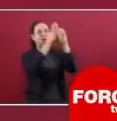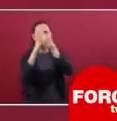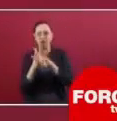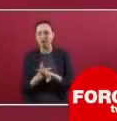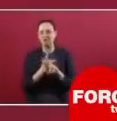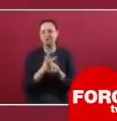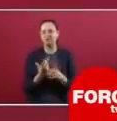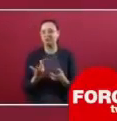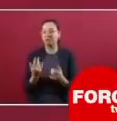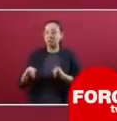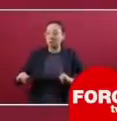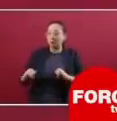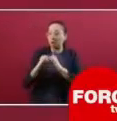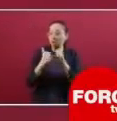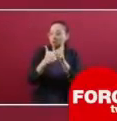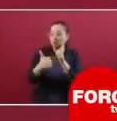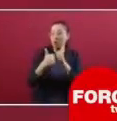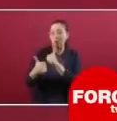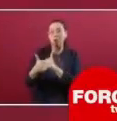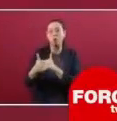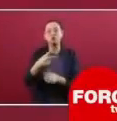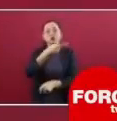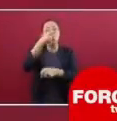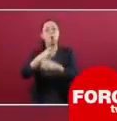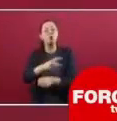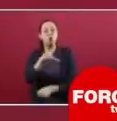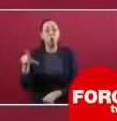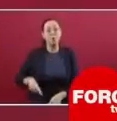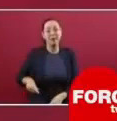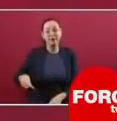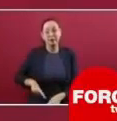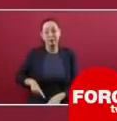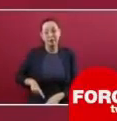independientes, autónomos, otro gobierno